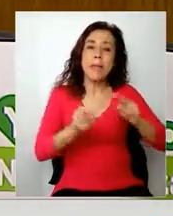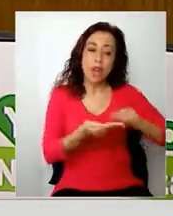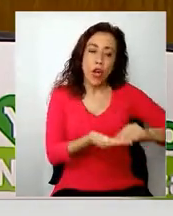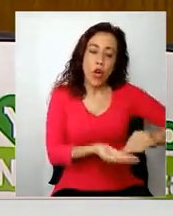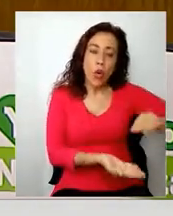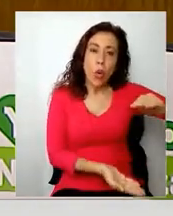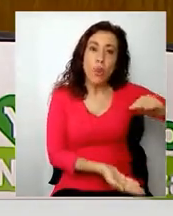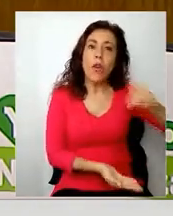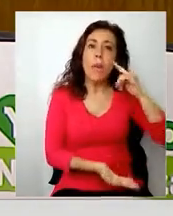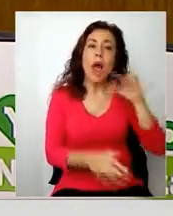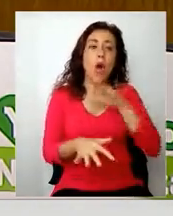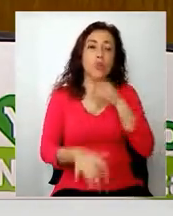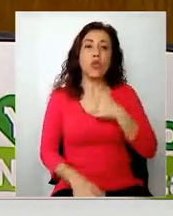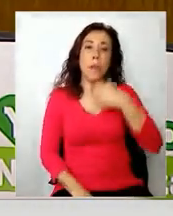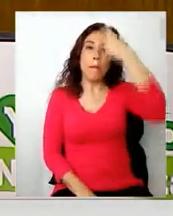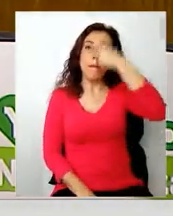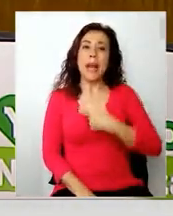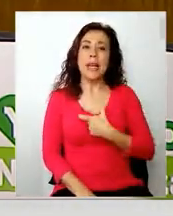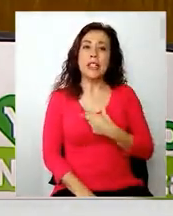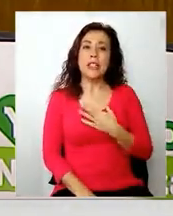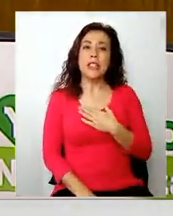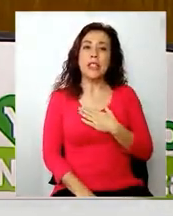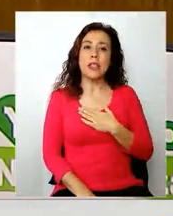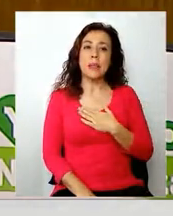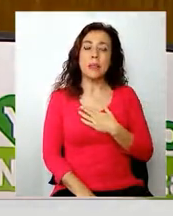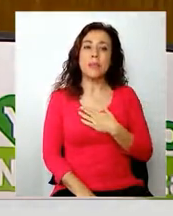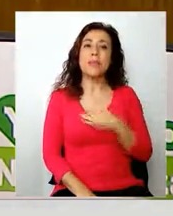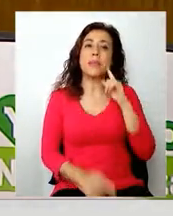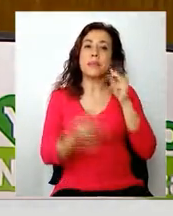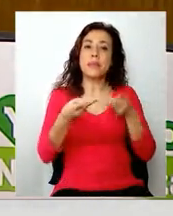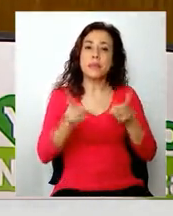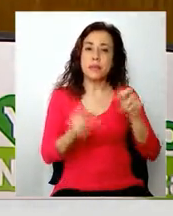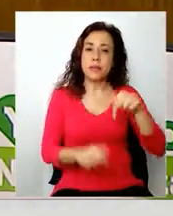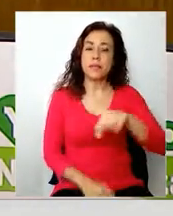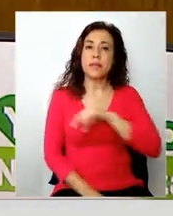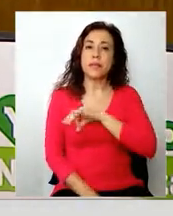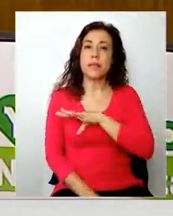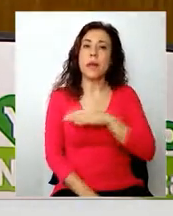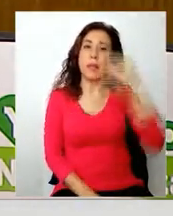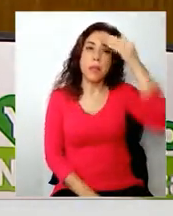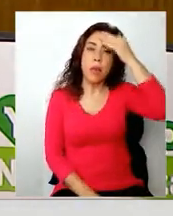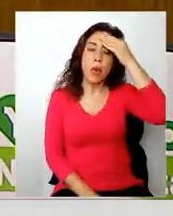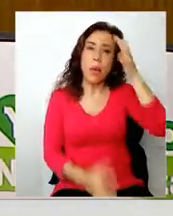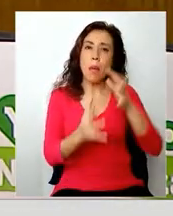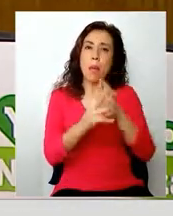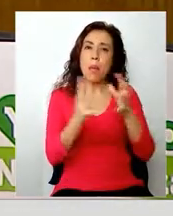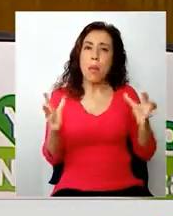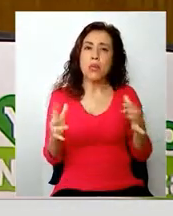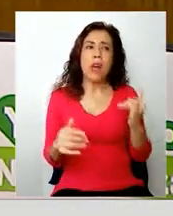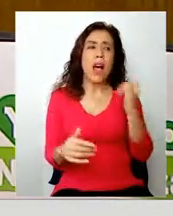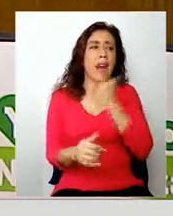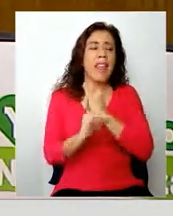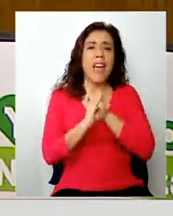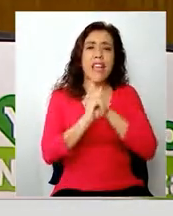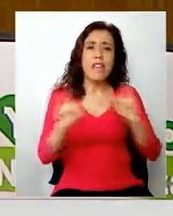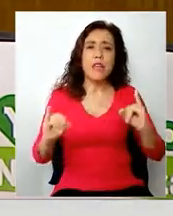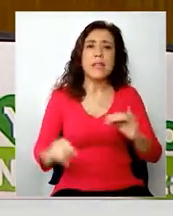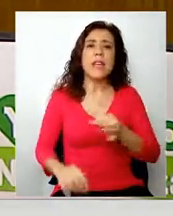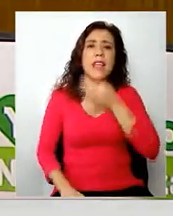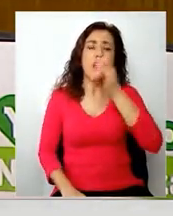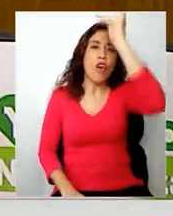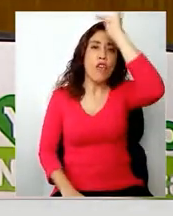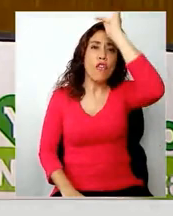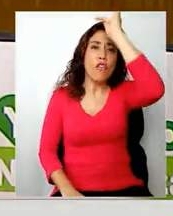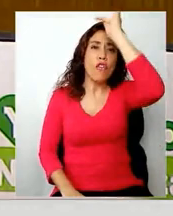uso personal exclusivo próximo en el tiempo está permitido en Chile preocupa sobre manera entonces la errada información entregada por funcionarios de oec7